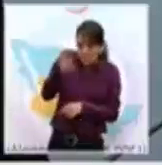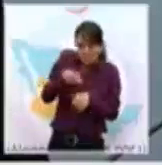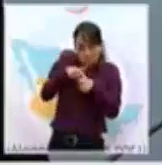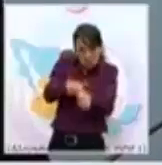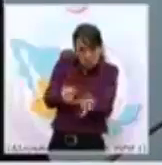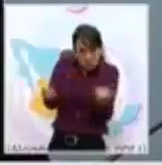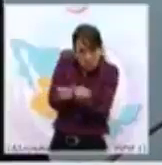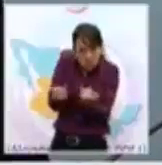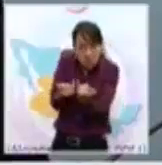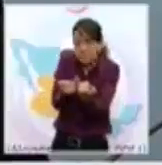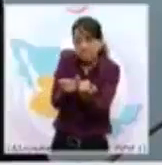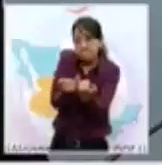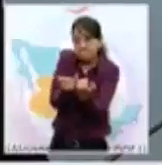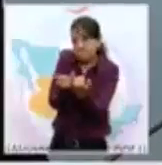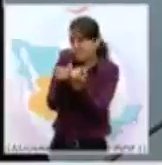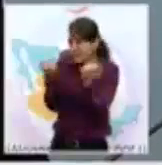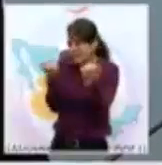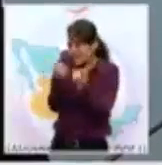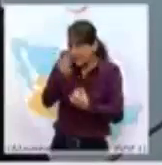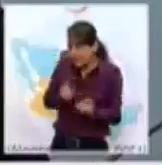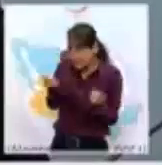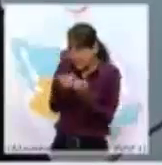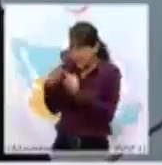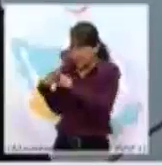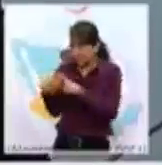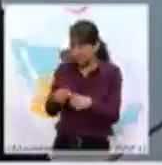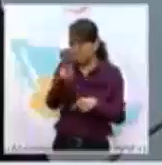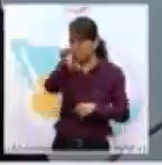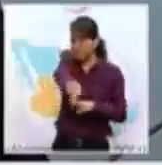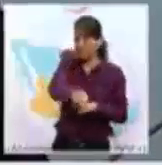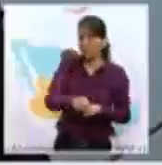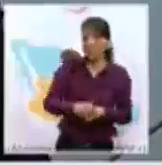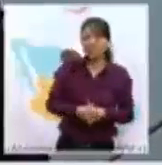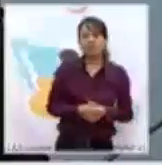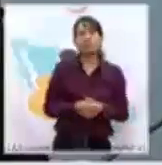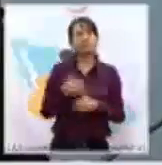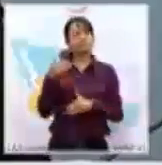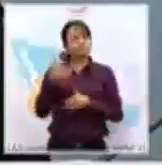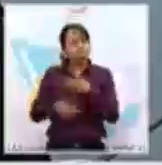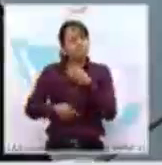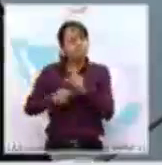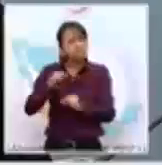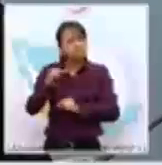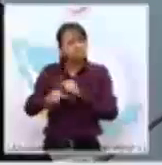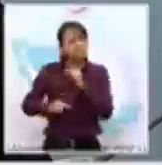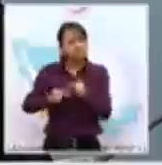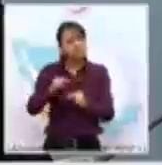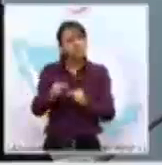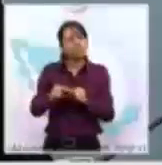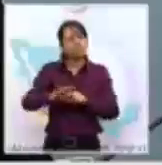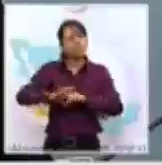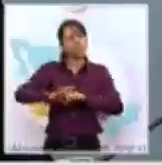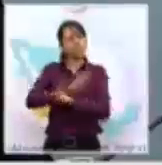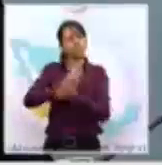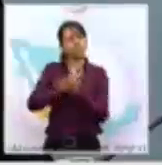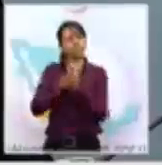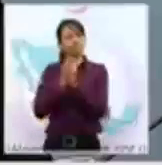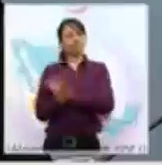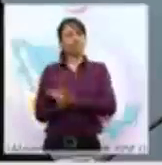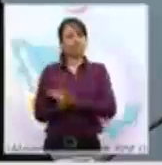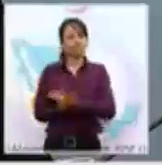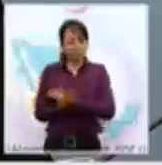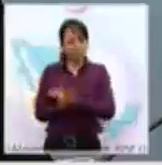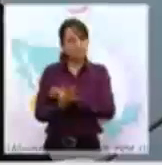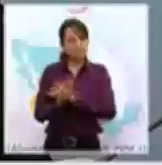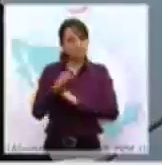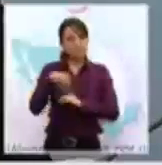muchos sentidos como identidad, como gráfica, corporal, para nosotros y para los de afuera, mucho